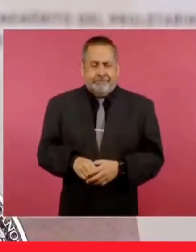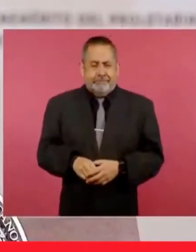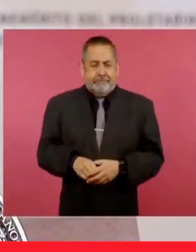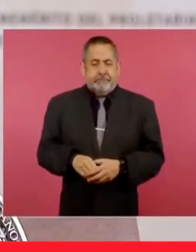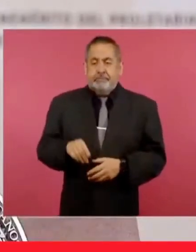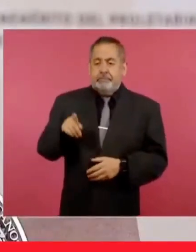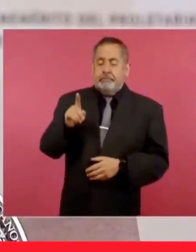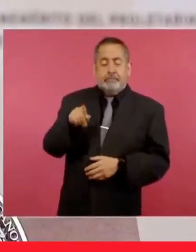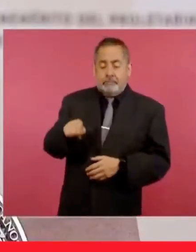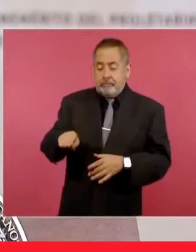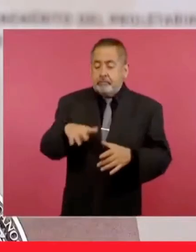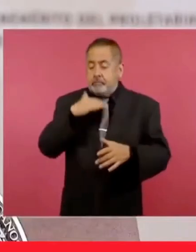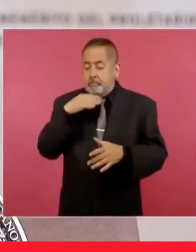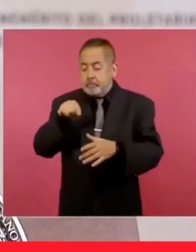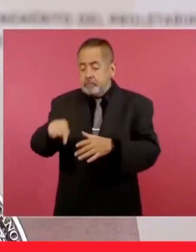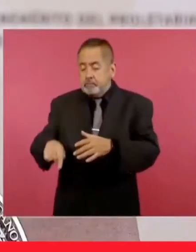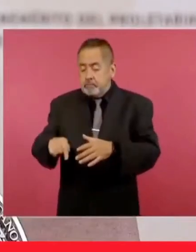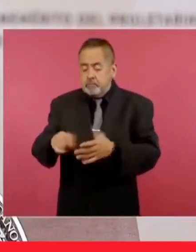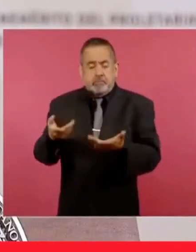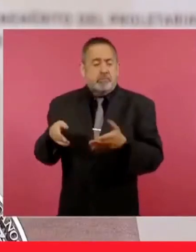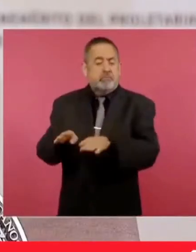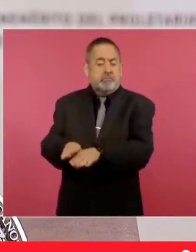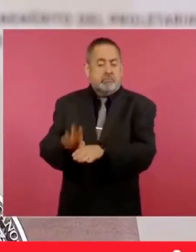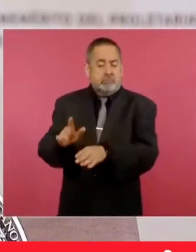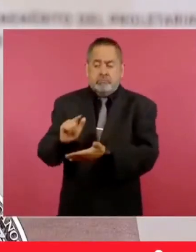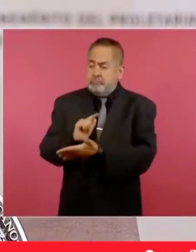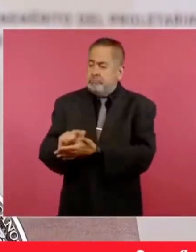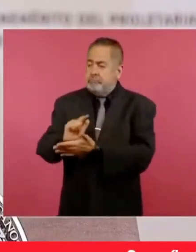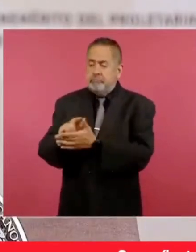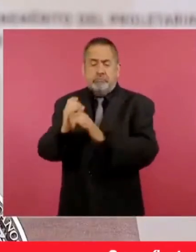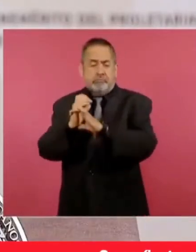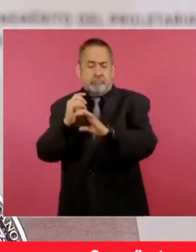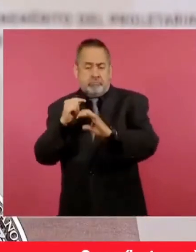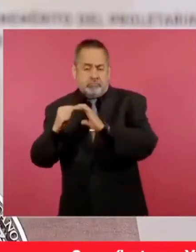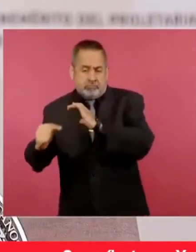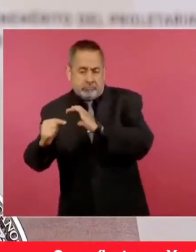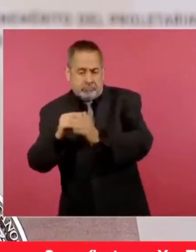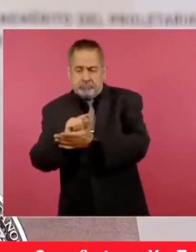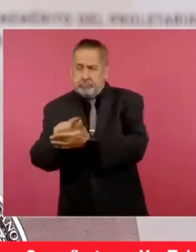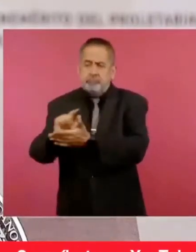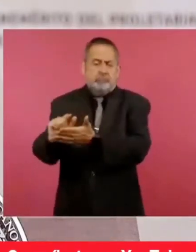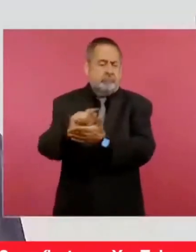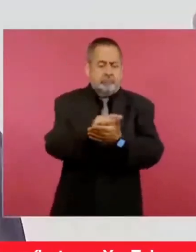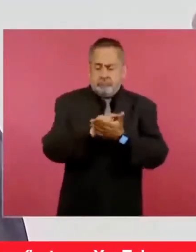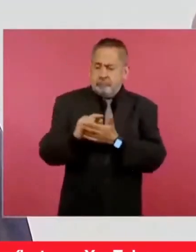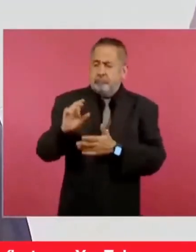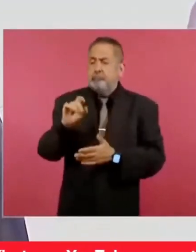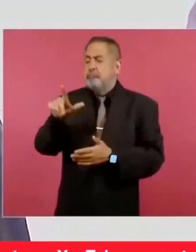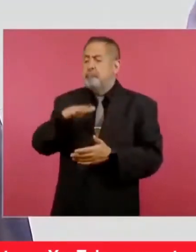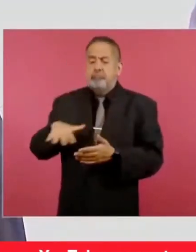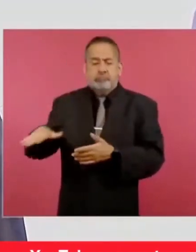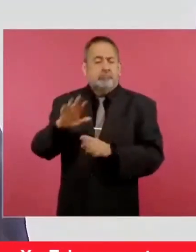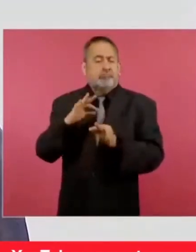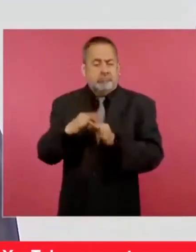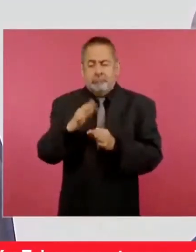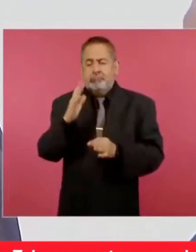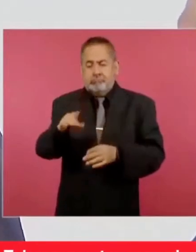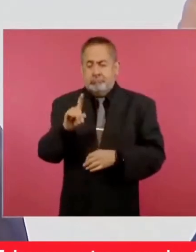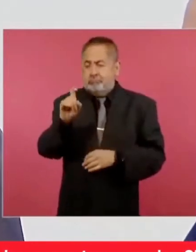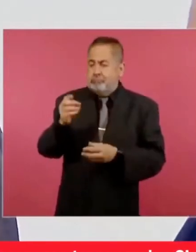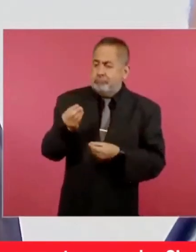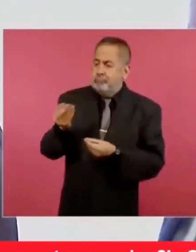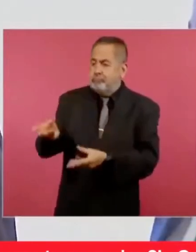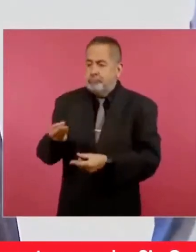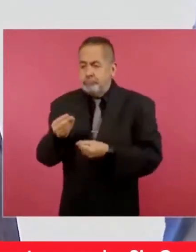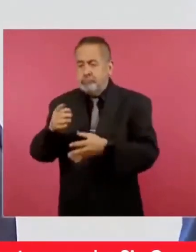la contaminación, se han limpiado tuberías y cisternas en las colonias afectadas y se ha distribuido agua